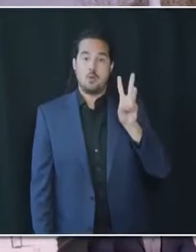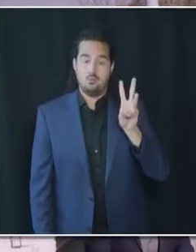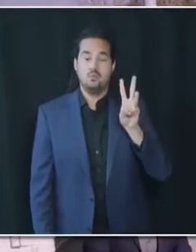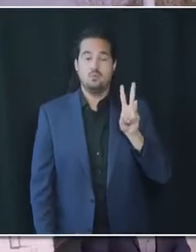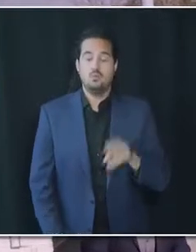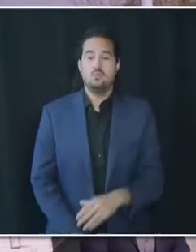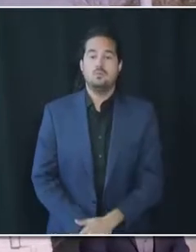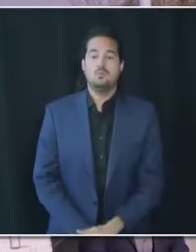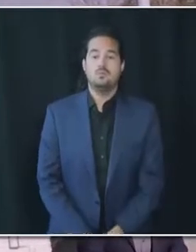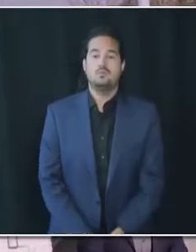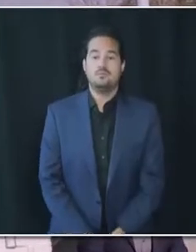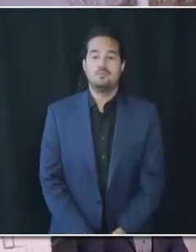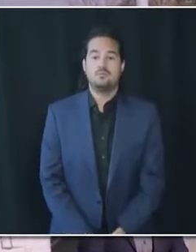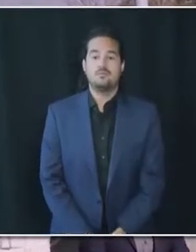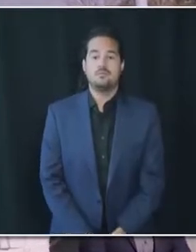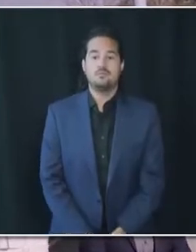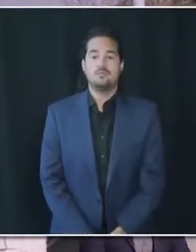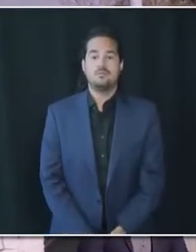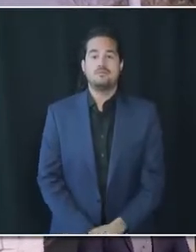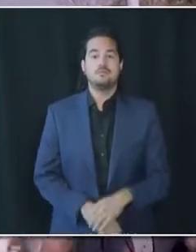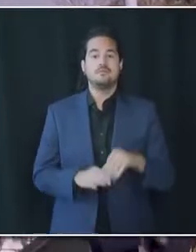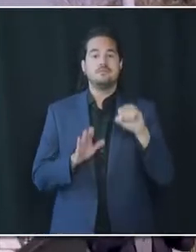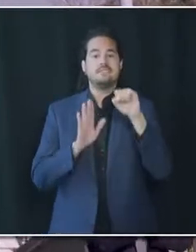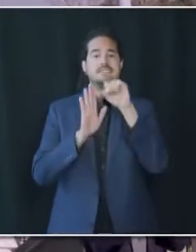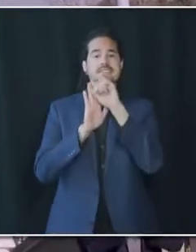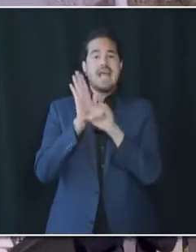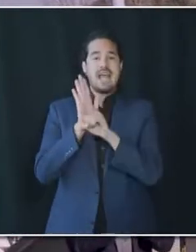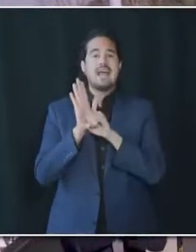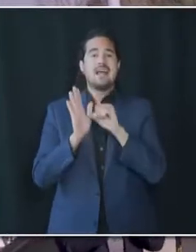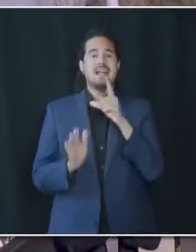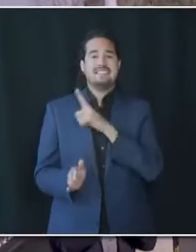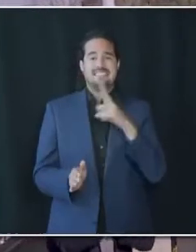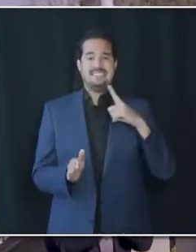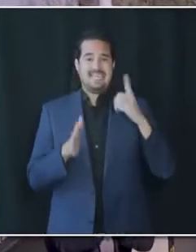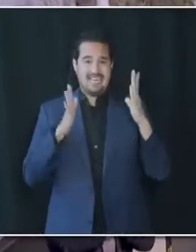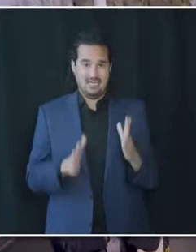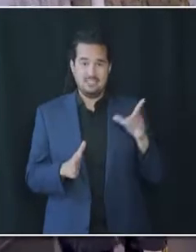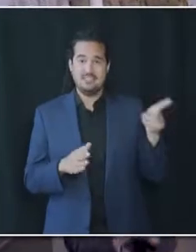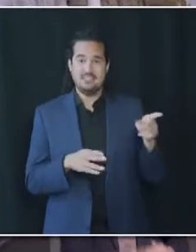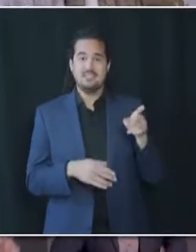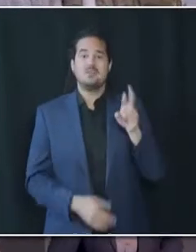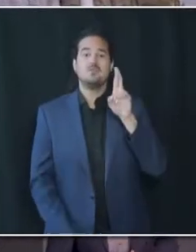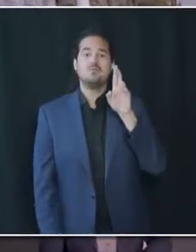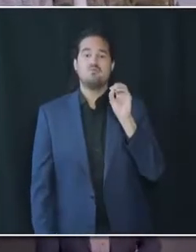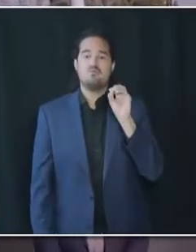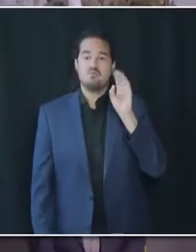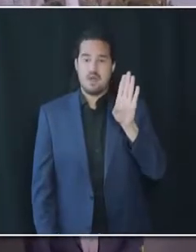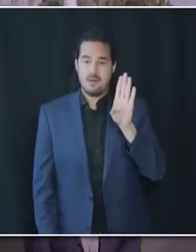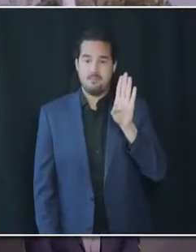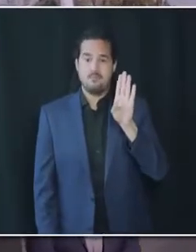nuestro asambleísta banda muy apreciado